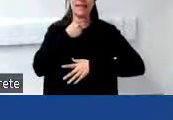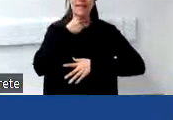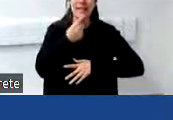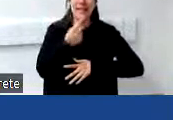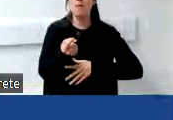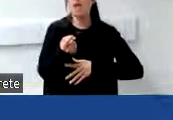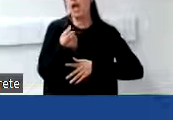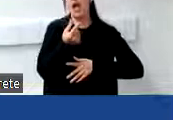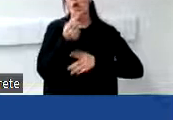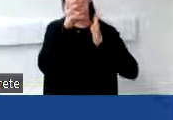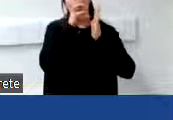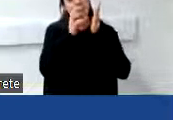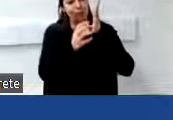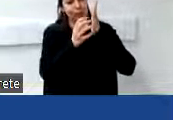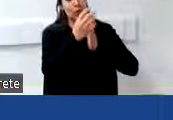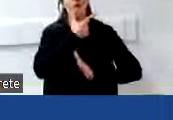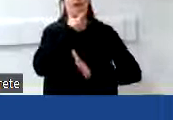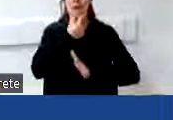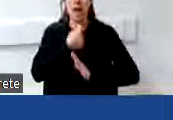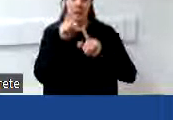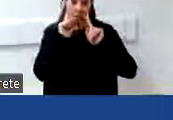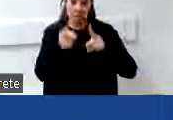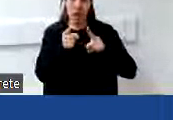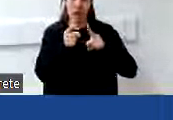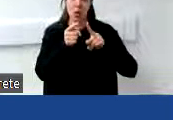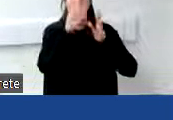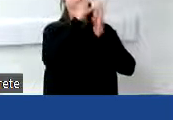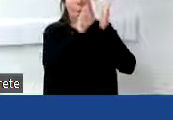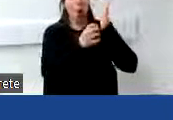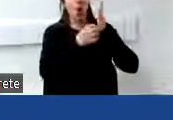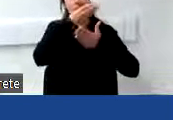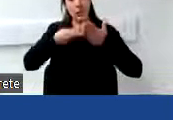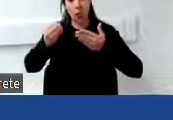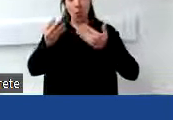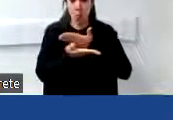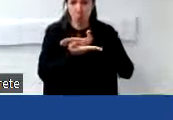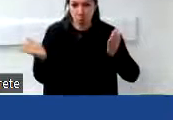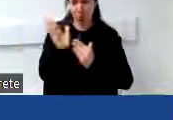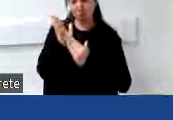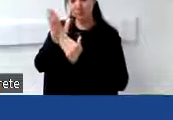símbolos sencillos, también se pueden usar pictogramas si es necesario,